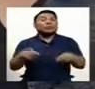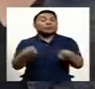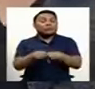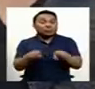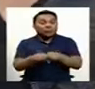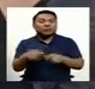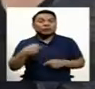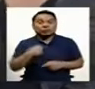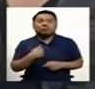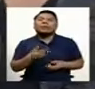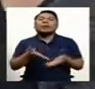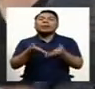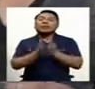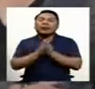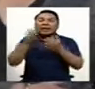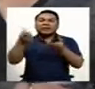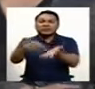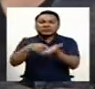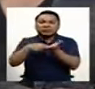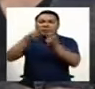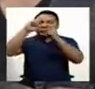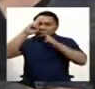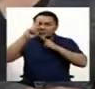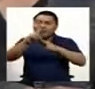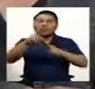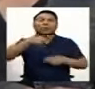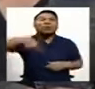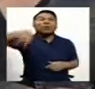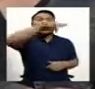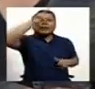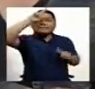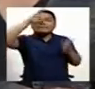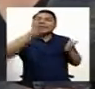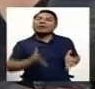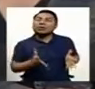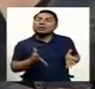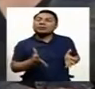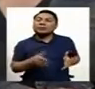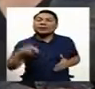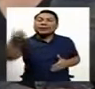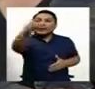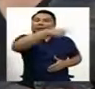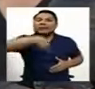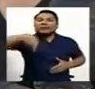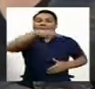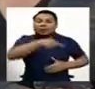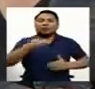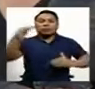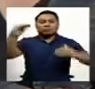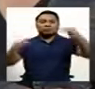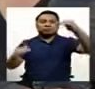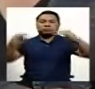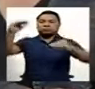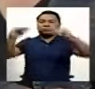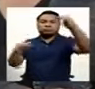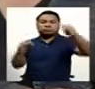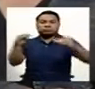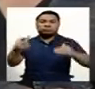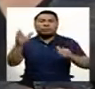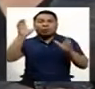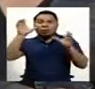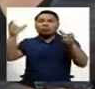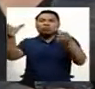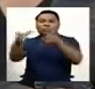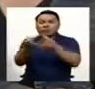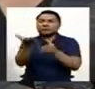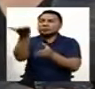Exigimos el respeto a la decisión popular que dispuso un equilibrio de poderes con el Congreso de